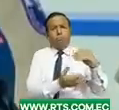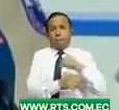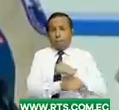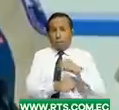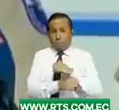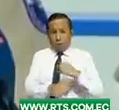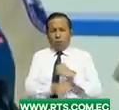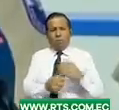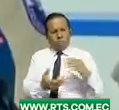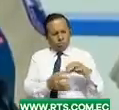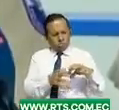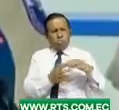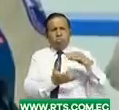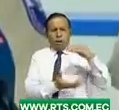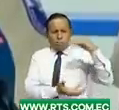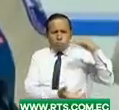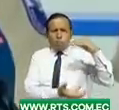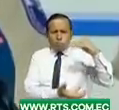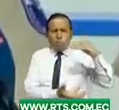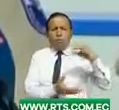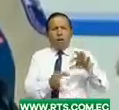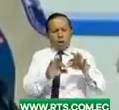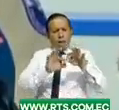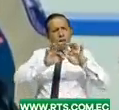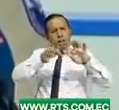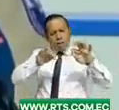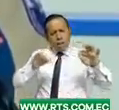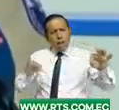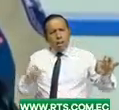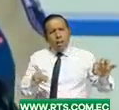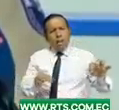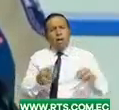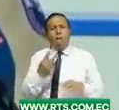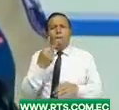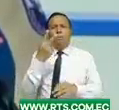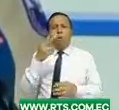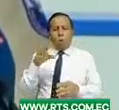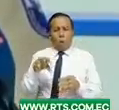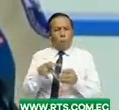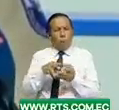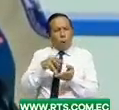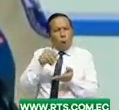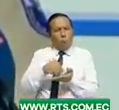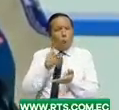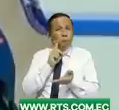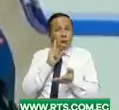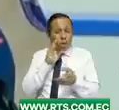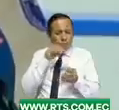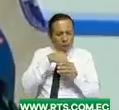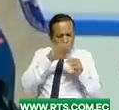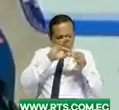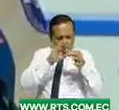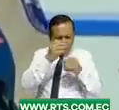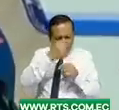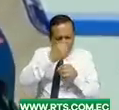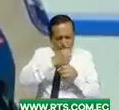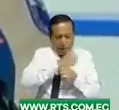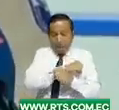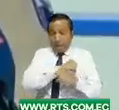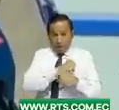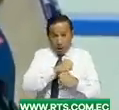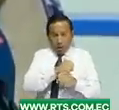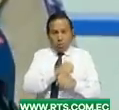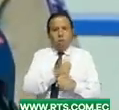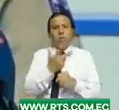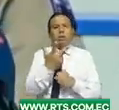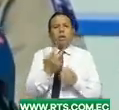medio saco de mecha lenta, 2 cajas de fulminantes, 1 vehículo reportado como robado, 3 motos, 3 radios de